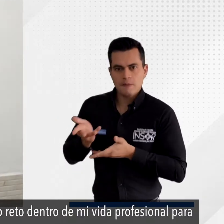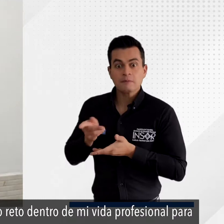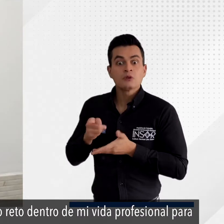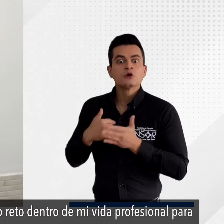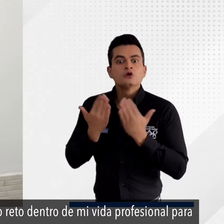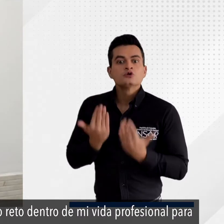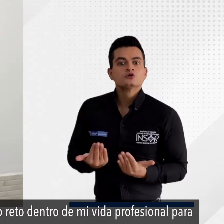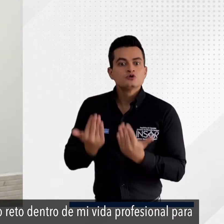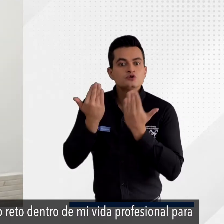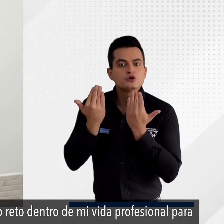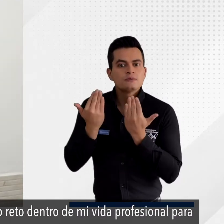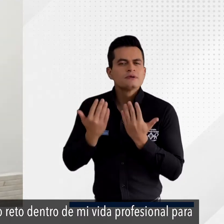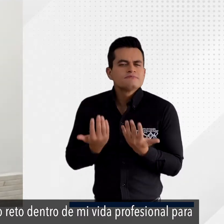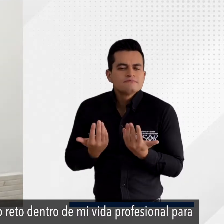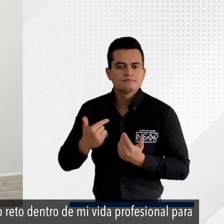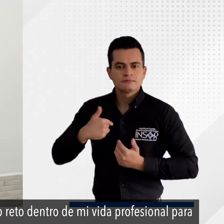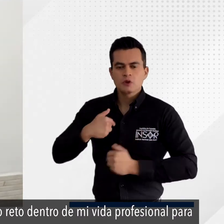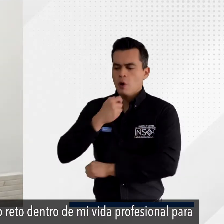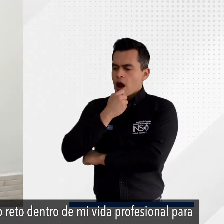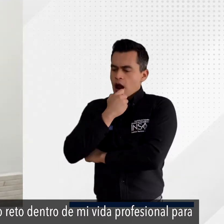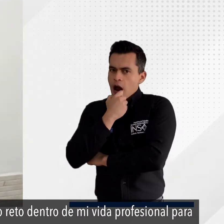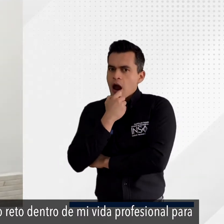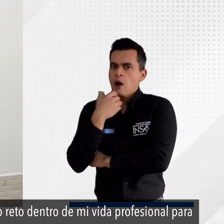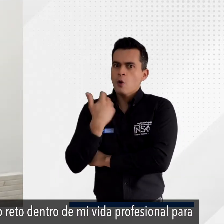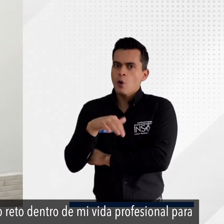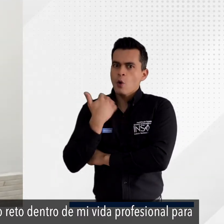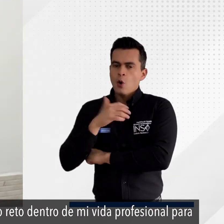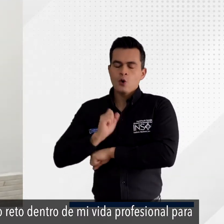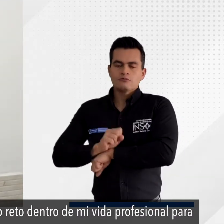me permitió tener esta